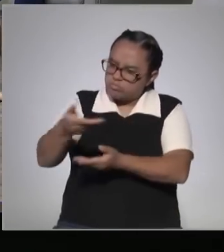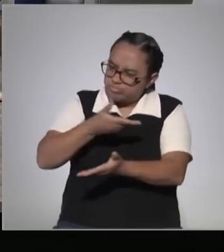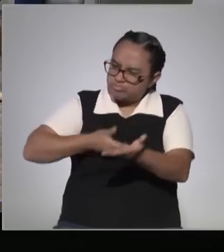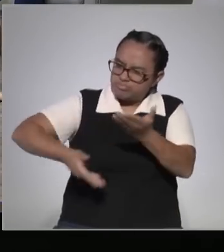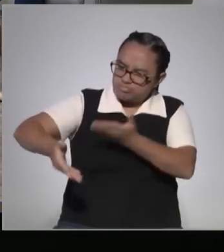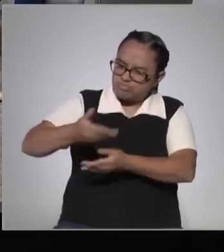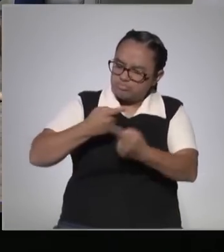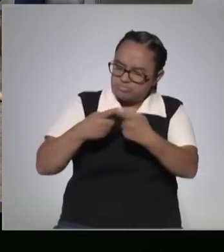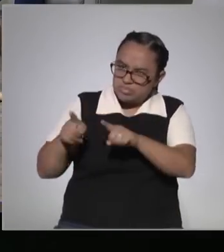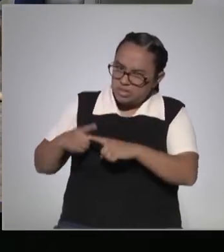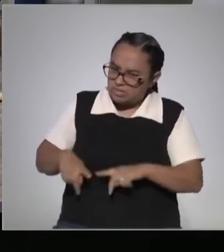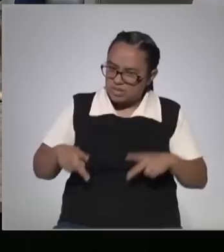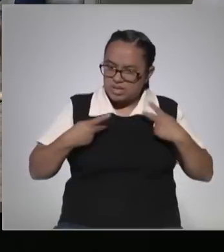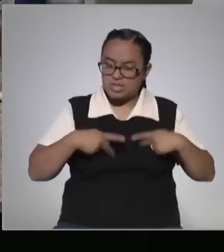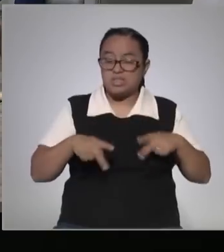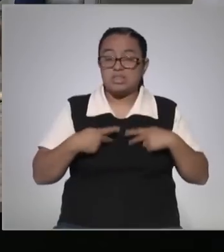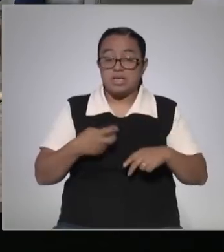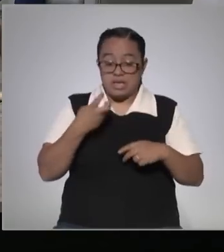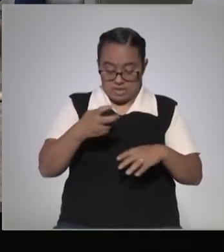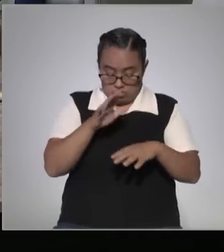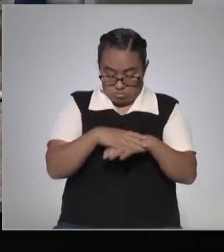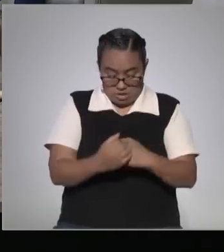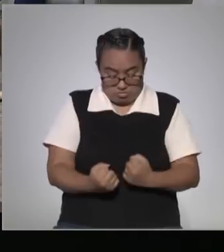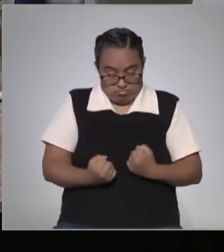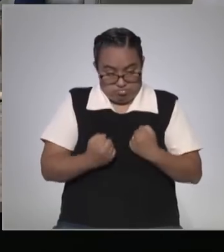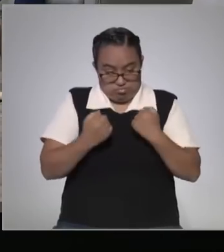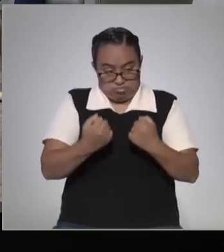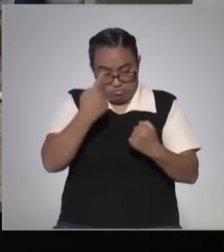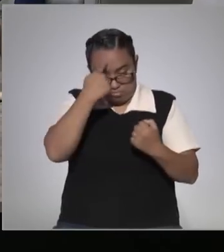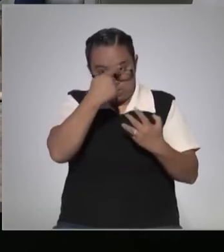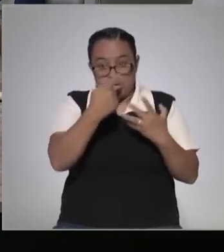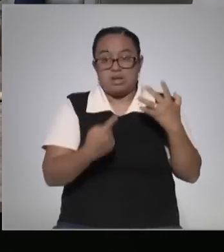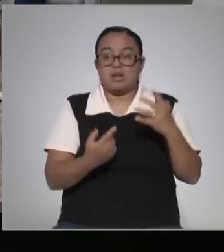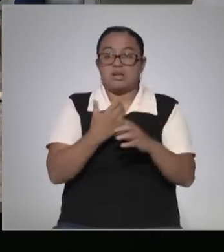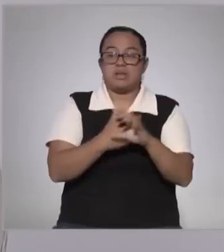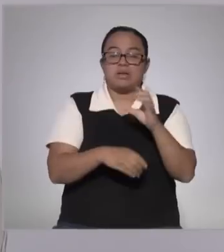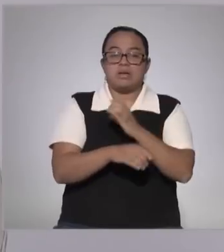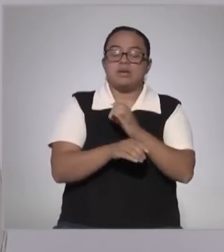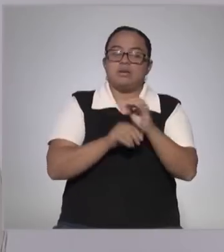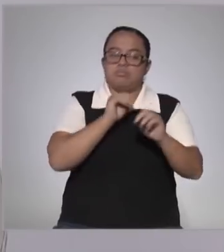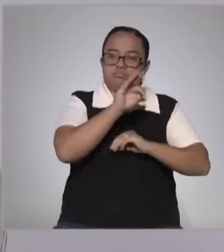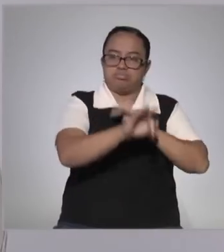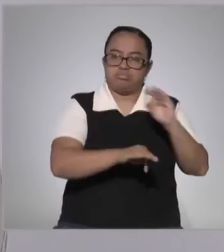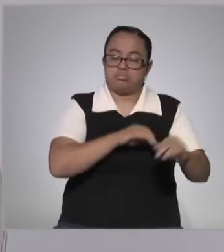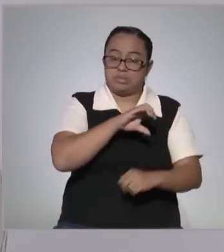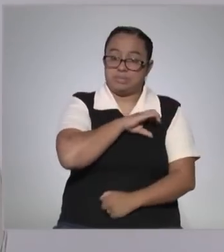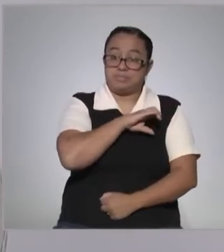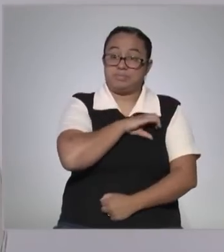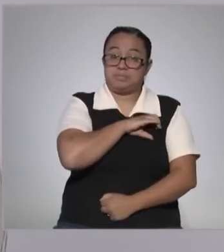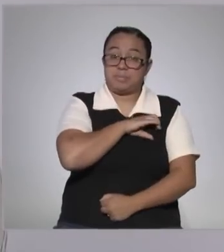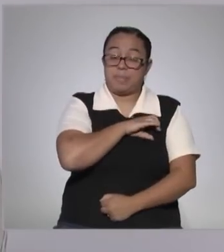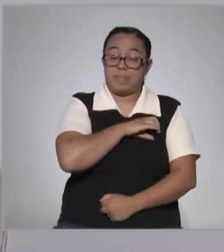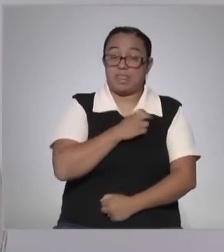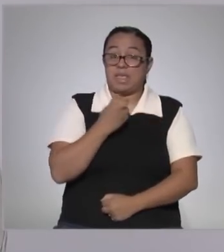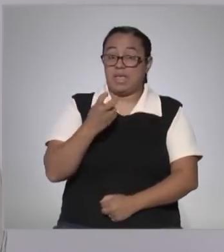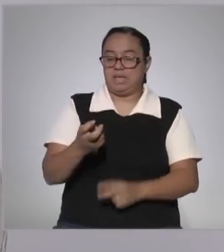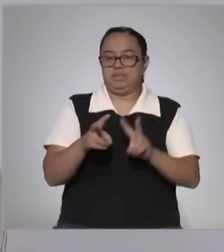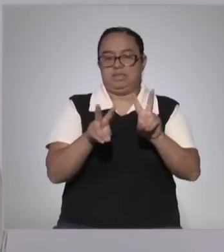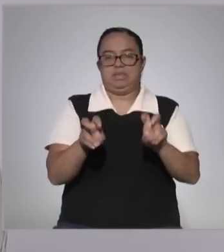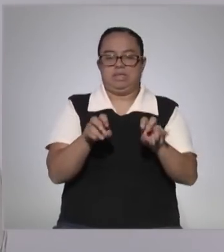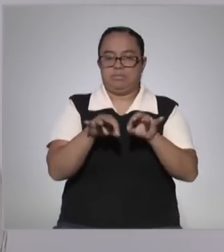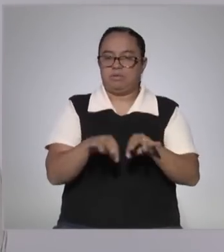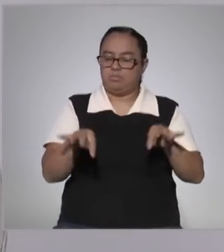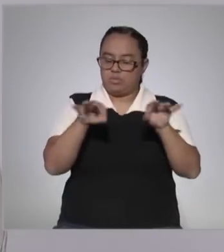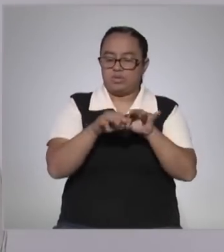personas fortalece toda una serie de condiciones afectivas. Me parece que ese es un tema muy importante